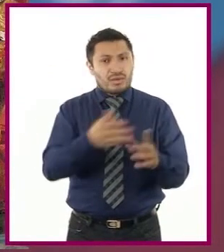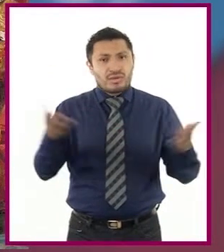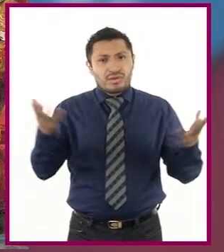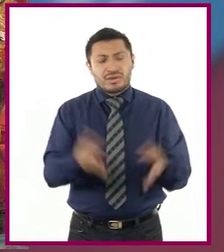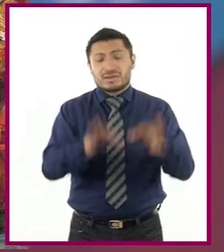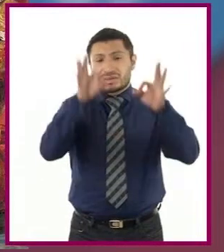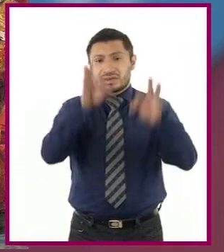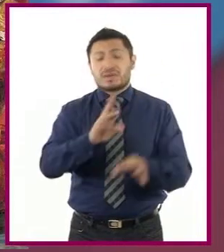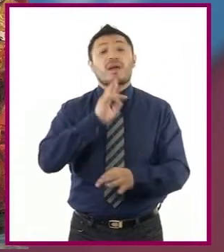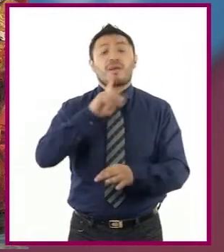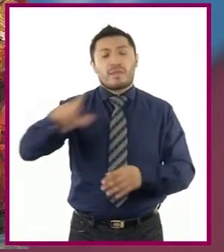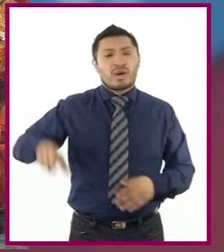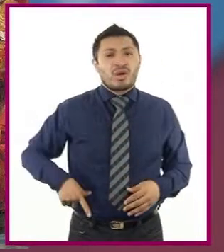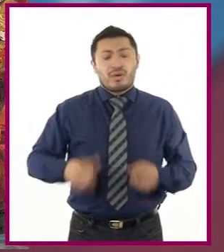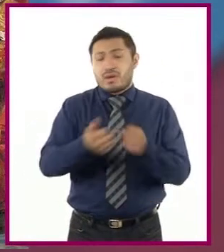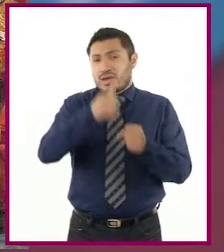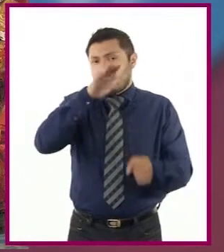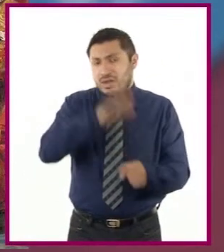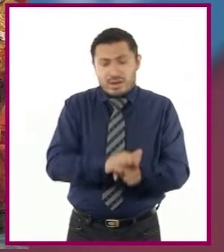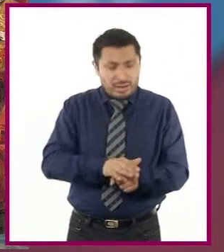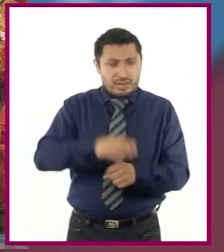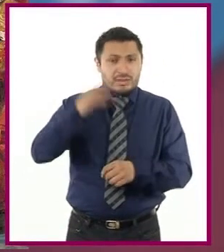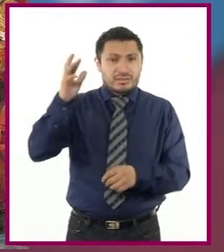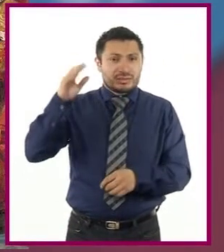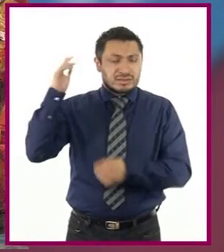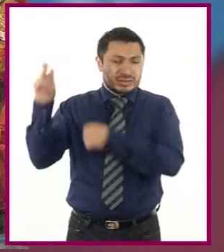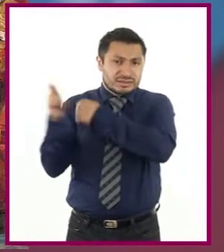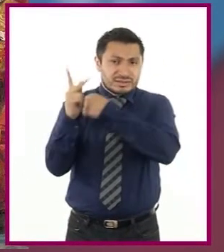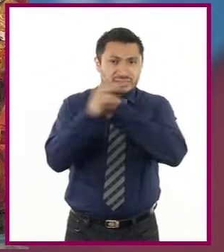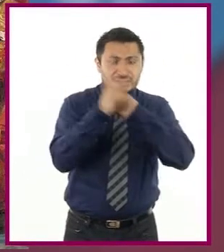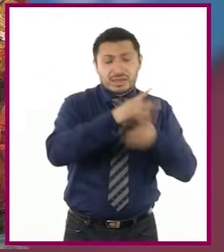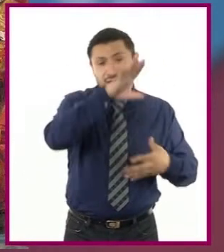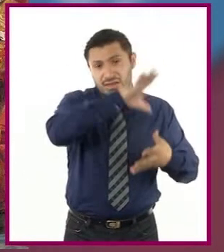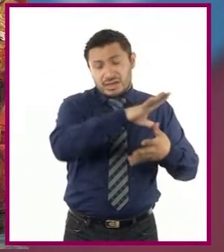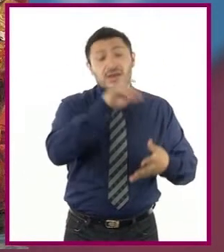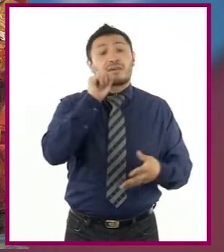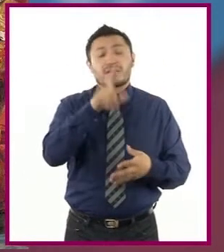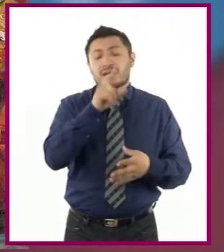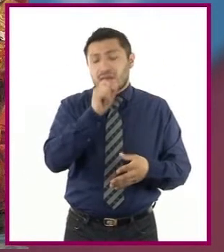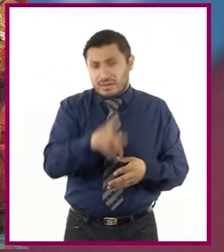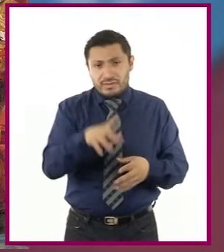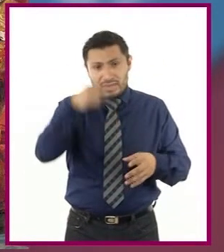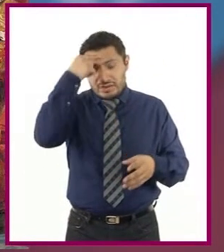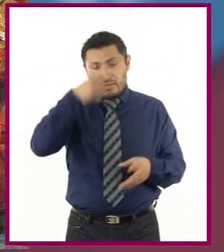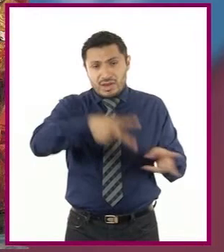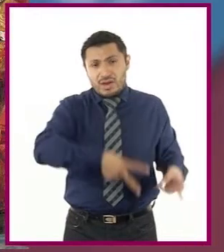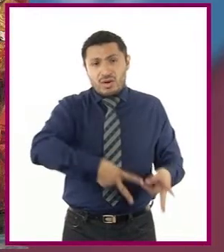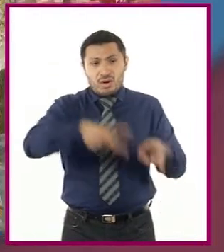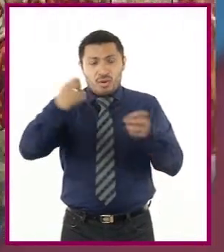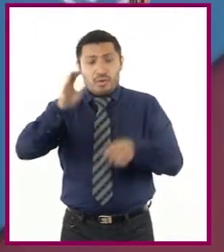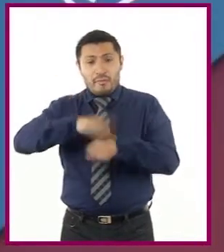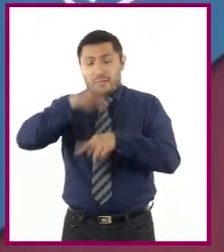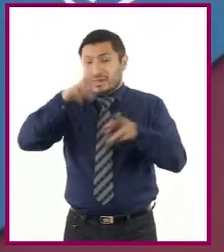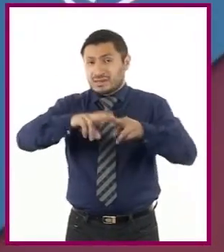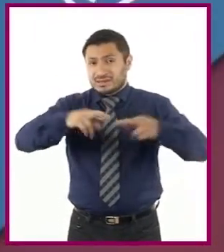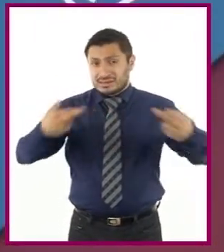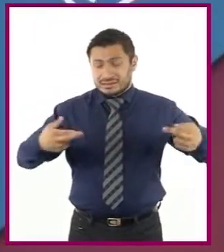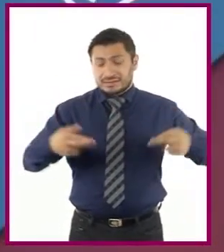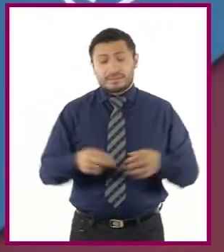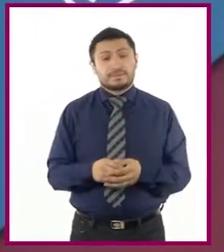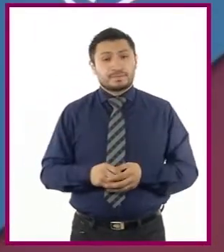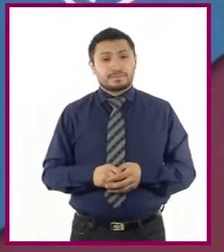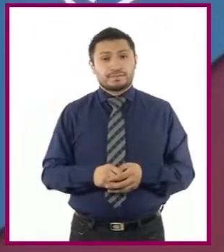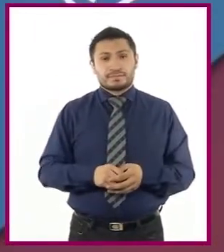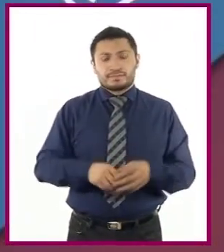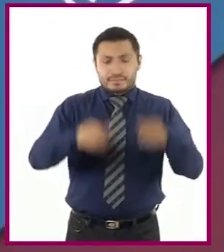eficiente el gobierno y la administración de los reinos americanos y, sobre todo, para extraer mayores recursos. Concentraron